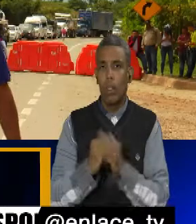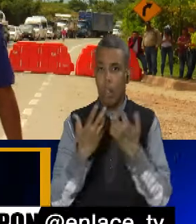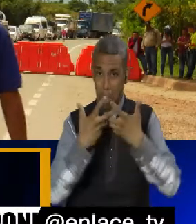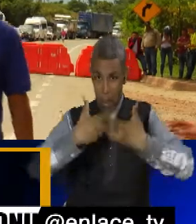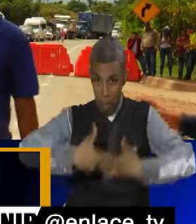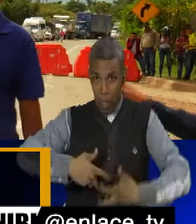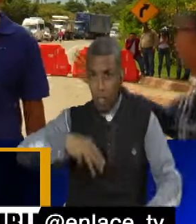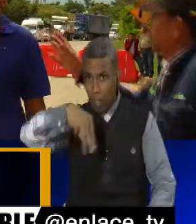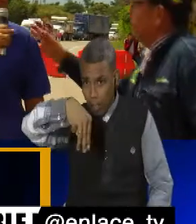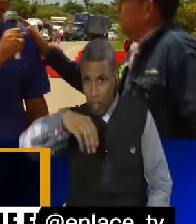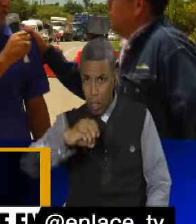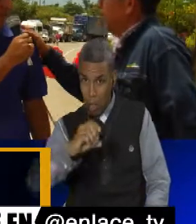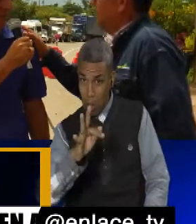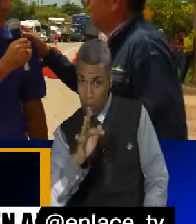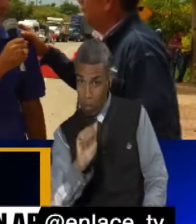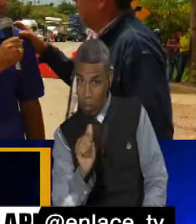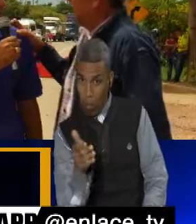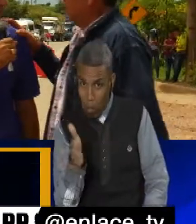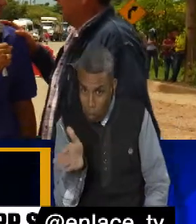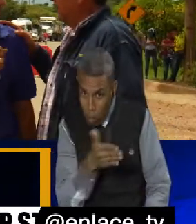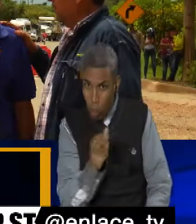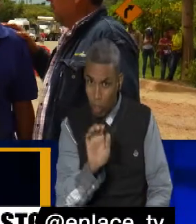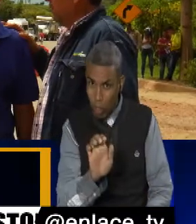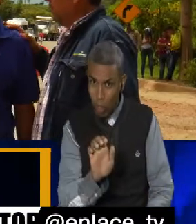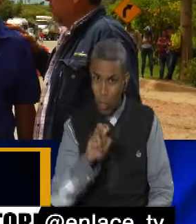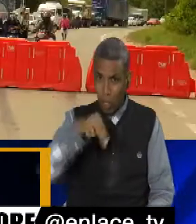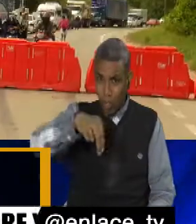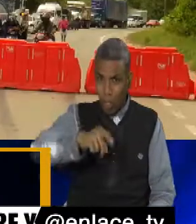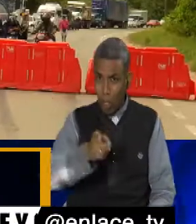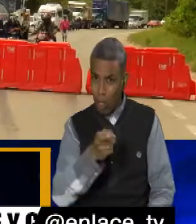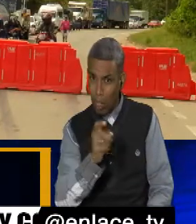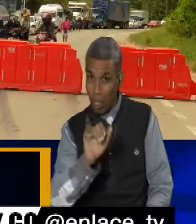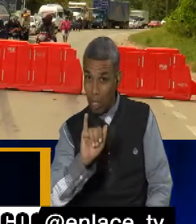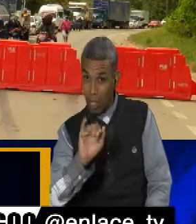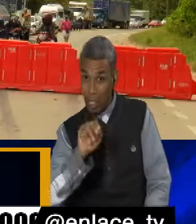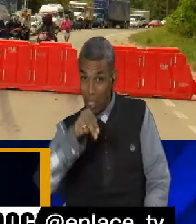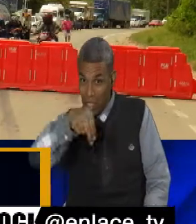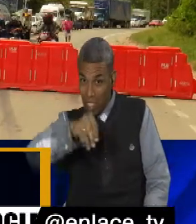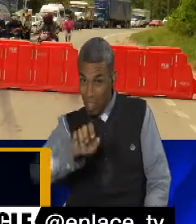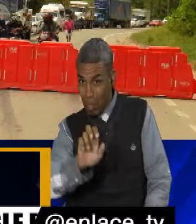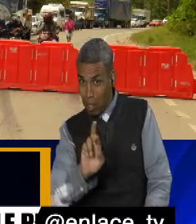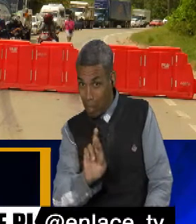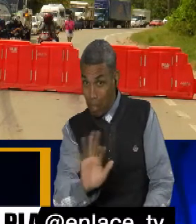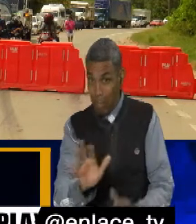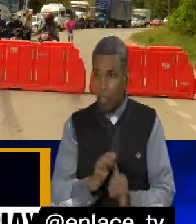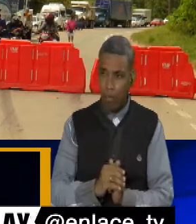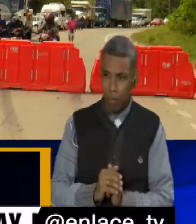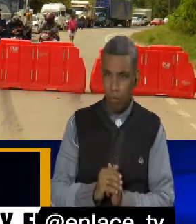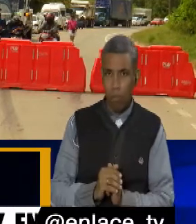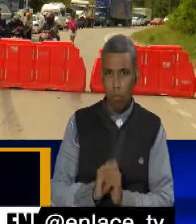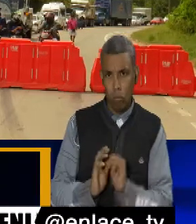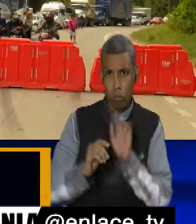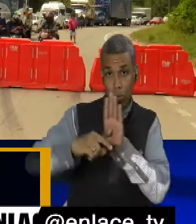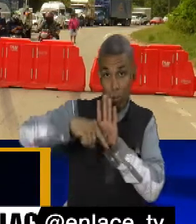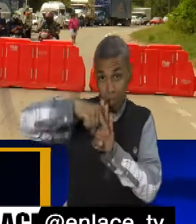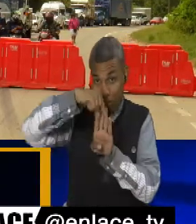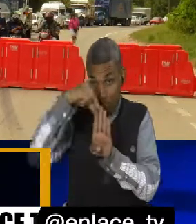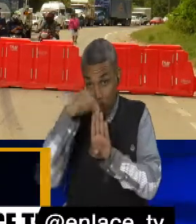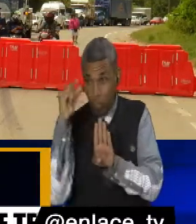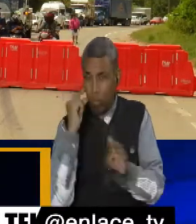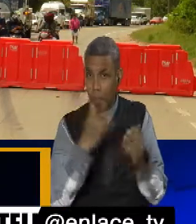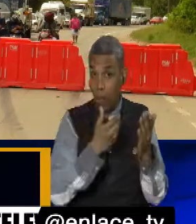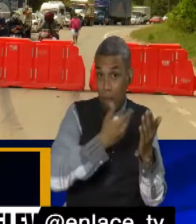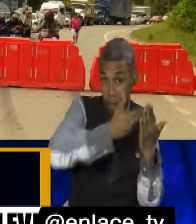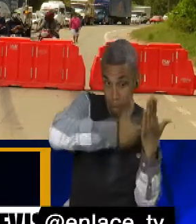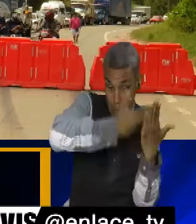Engil, pero pues es importante aclarar que la posición de la Cámara sigue siendo sigue siendo la misma. Ahí están las